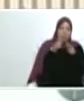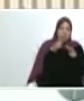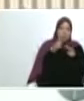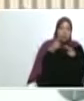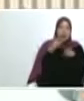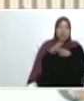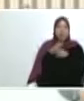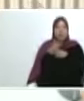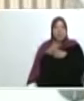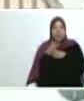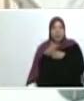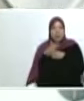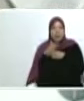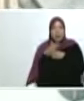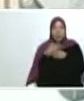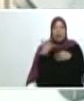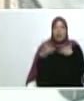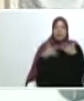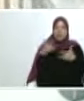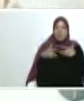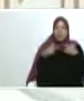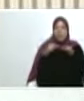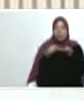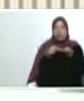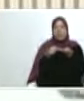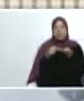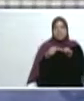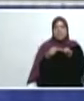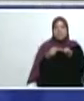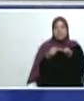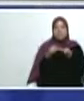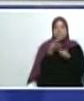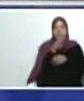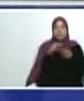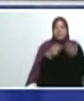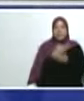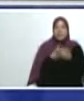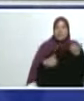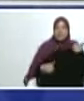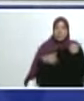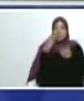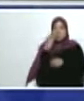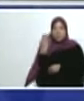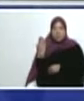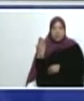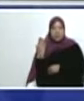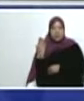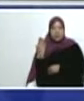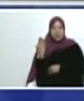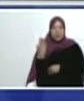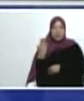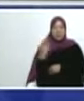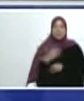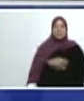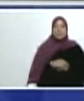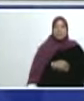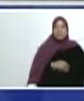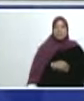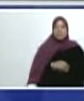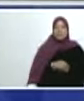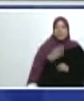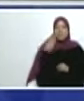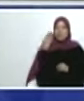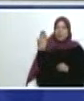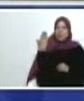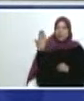acción permanente. Ya tenemos a la vicepresidenta ejecutiva del Siloína